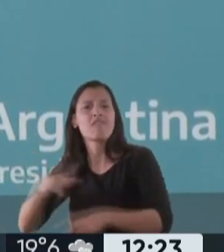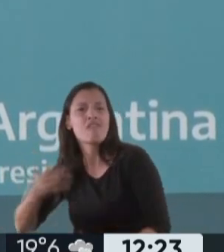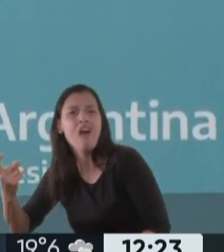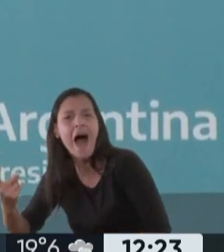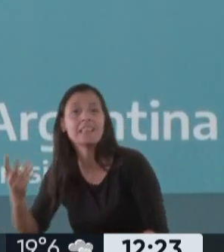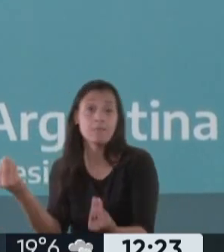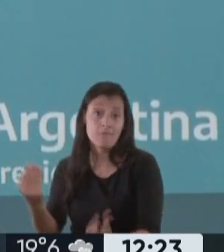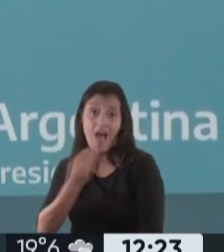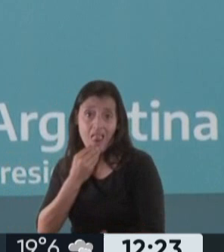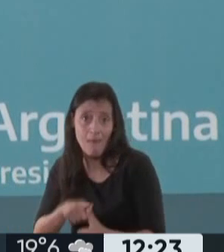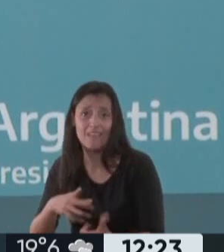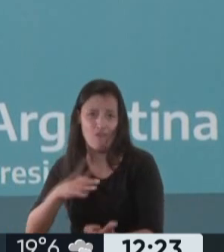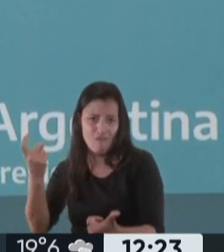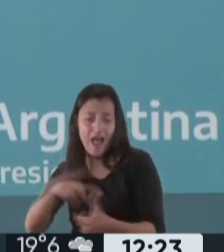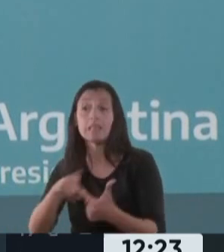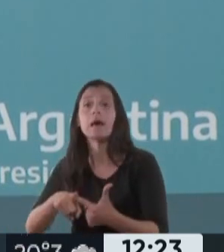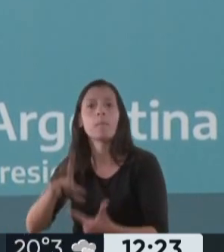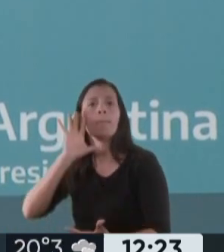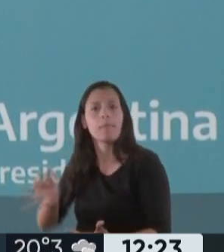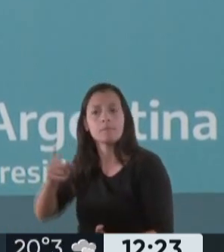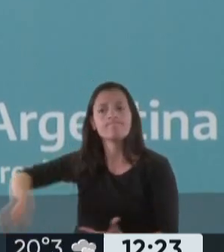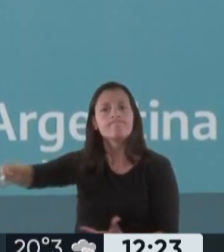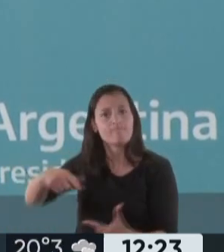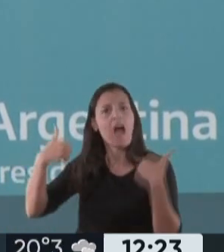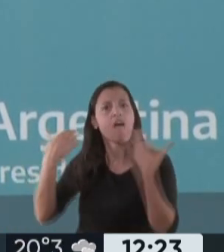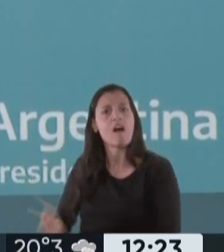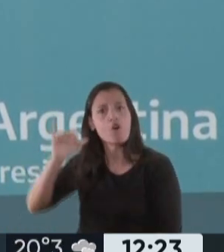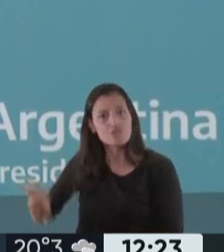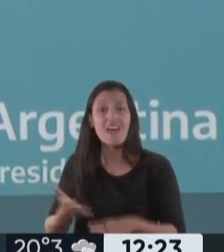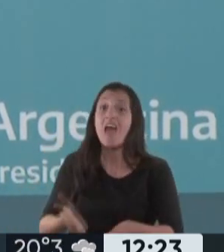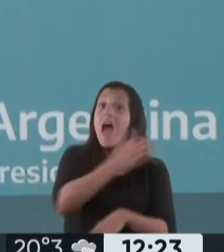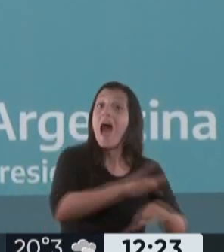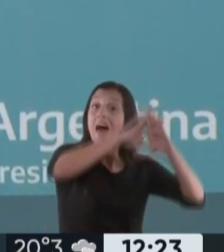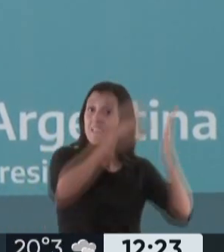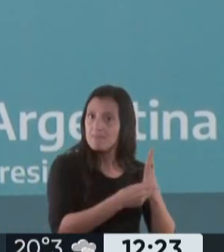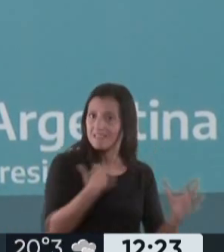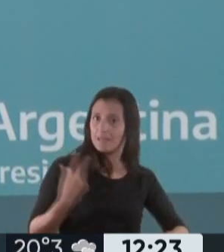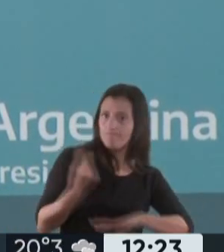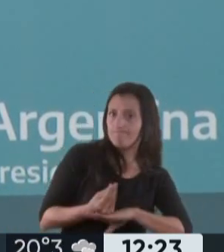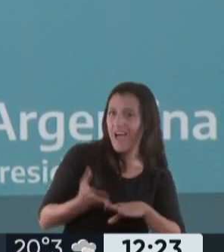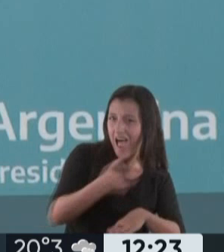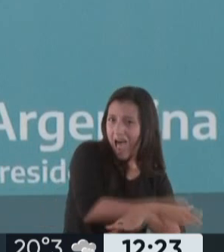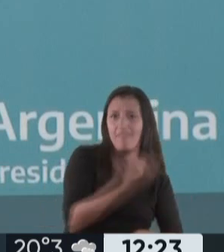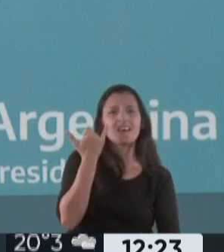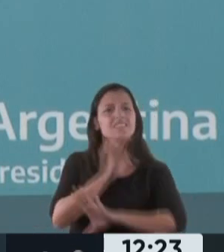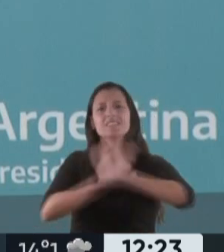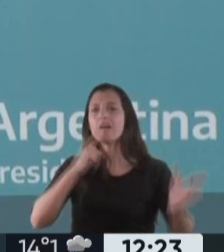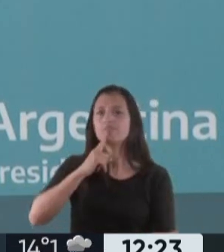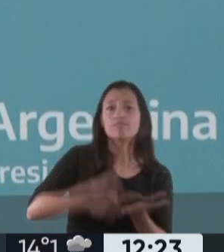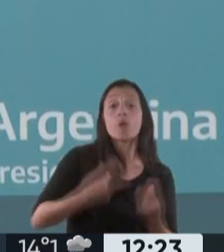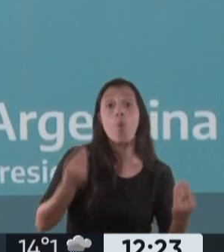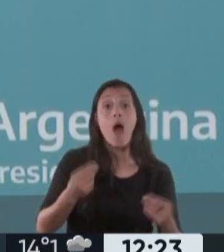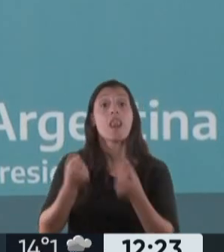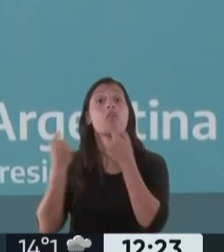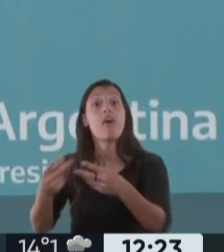es la canasta básica alimentaria, está claro que hubo una definición antes de que llegara a este ministerio que tenía que ver con la implementación